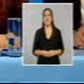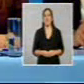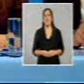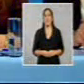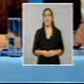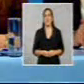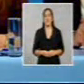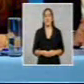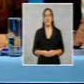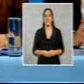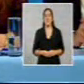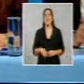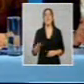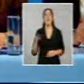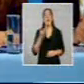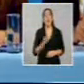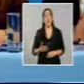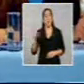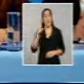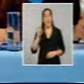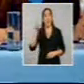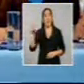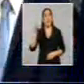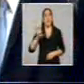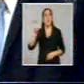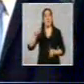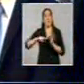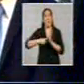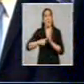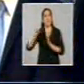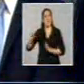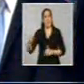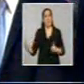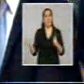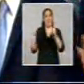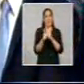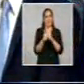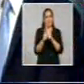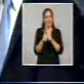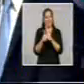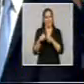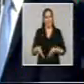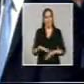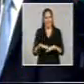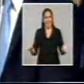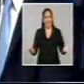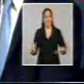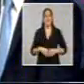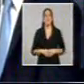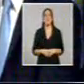señor gobernador de la provincia de Buenos Aires, que también nos acompaña.